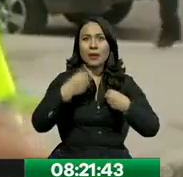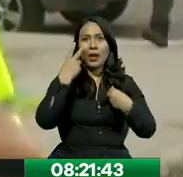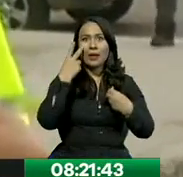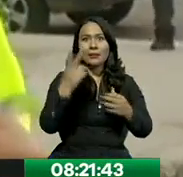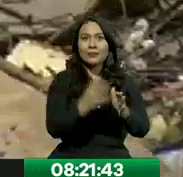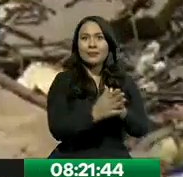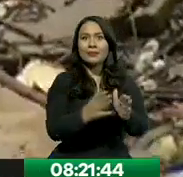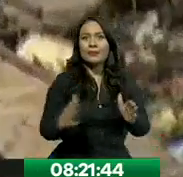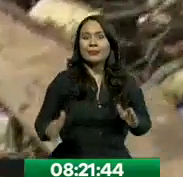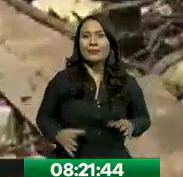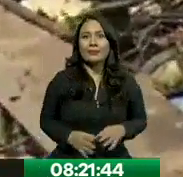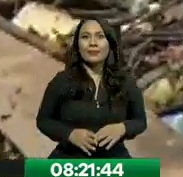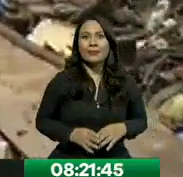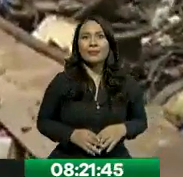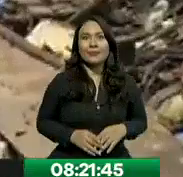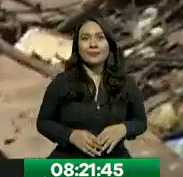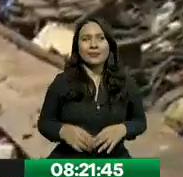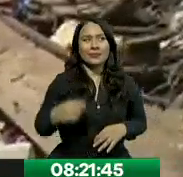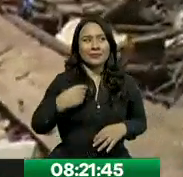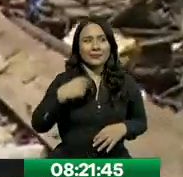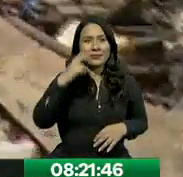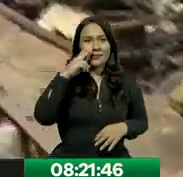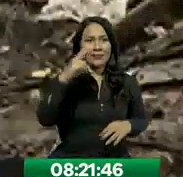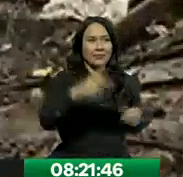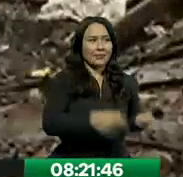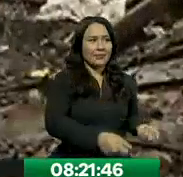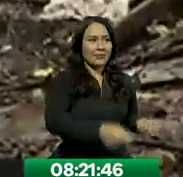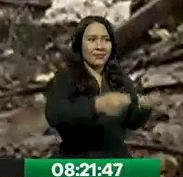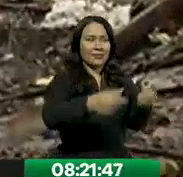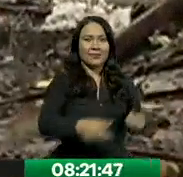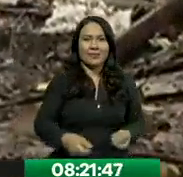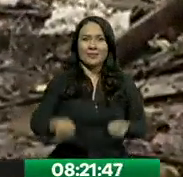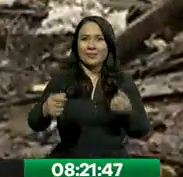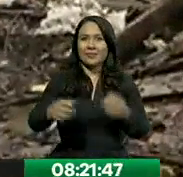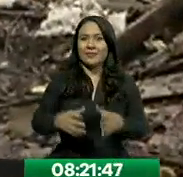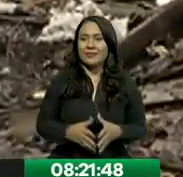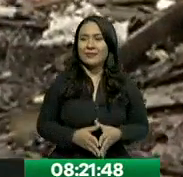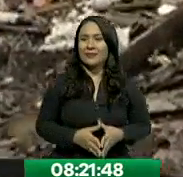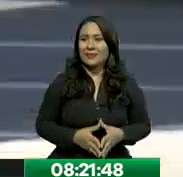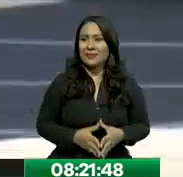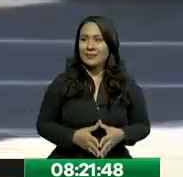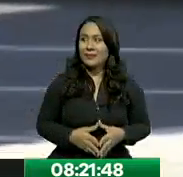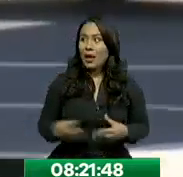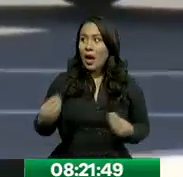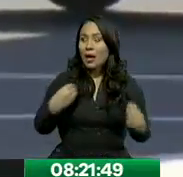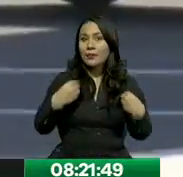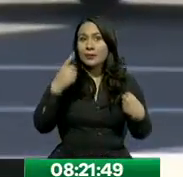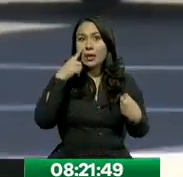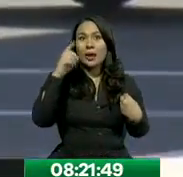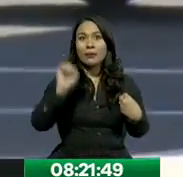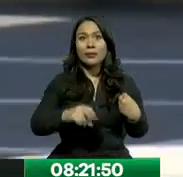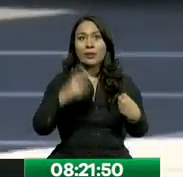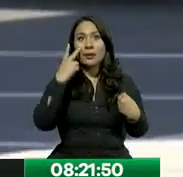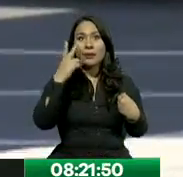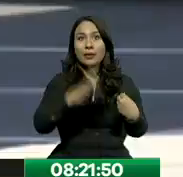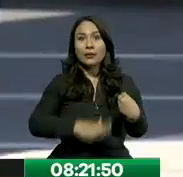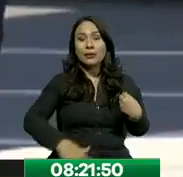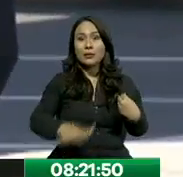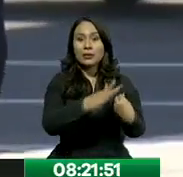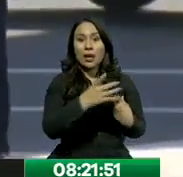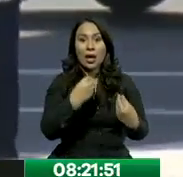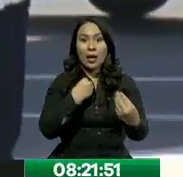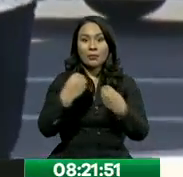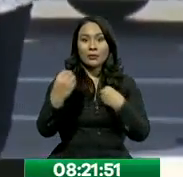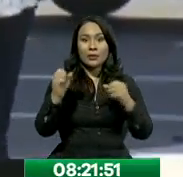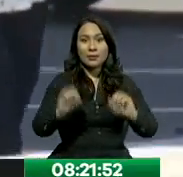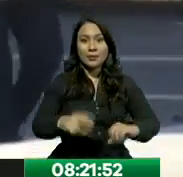color negro. El otro está totalmente envuelto con un plástico que se utiliza para embalar equipaje. Cuando se logró la identificación de los cuerpos,